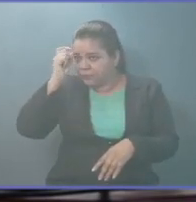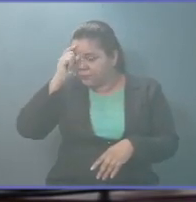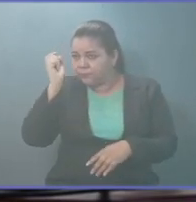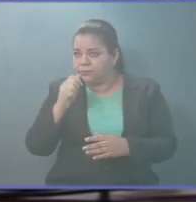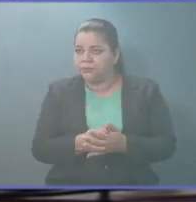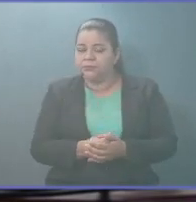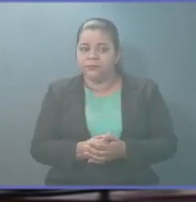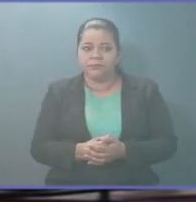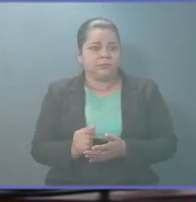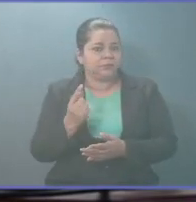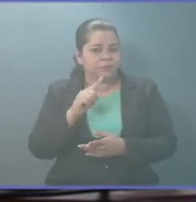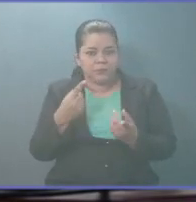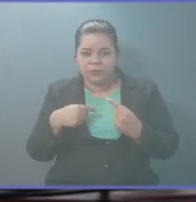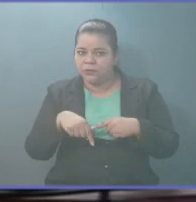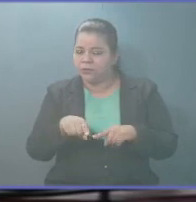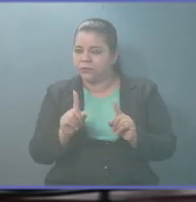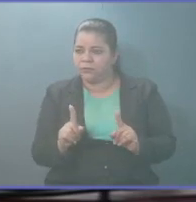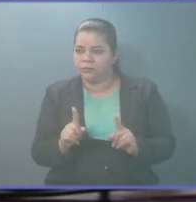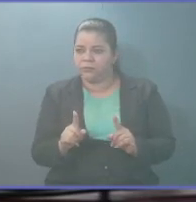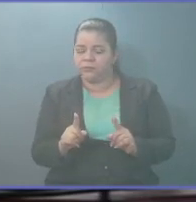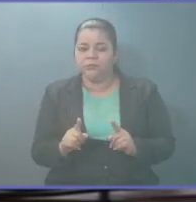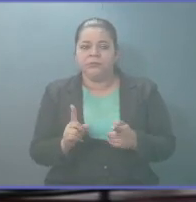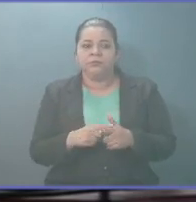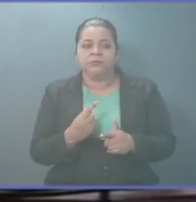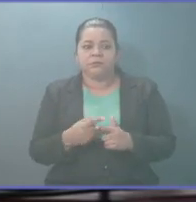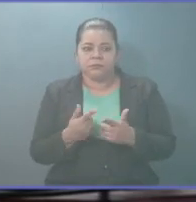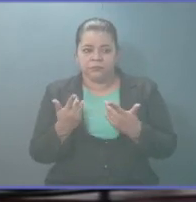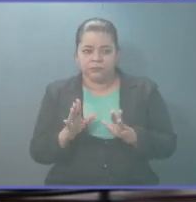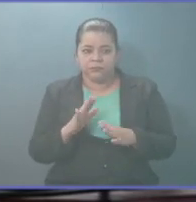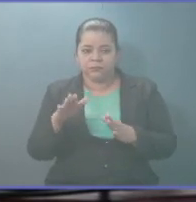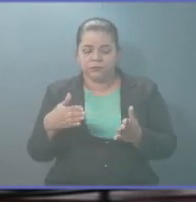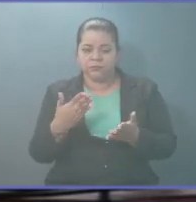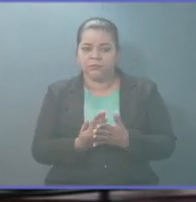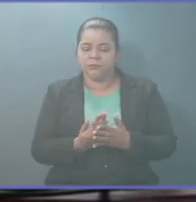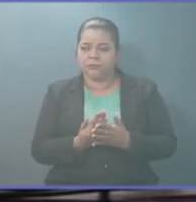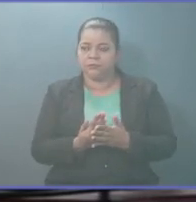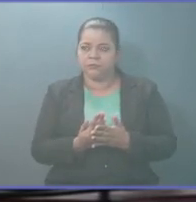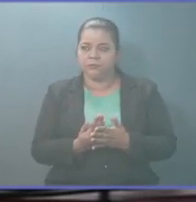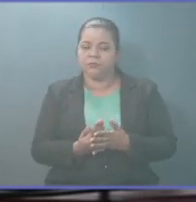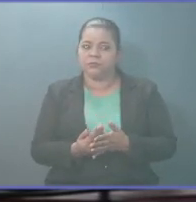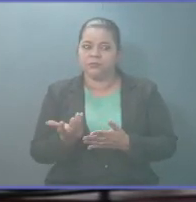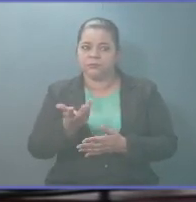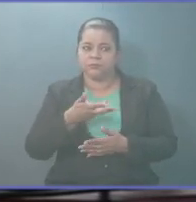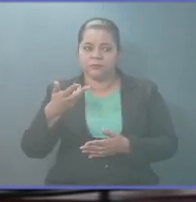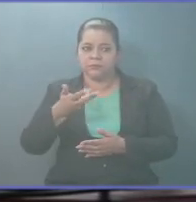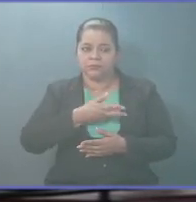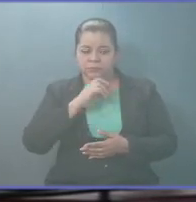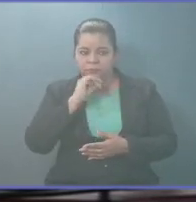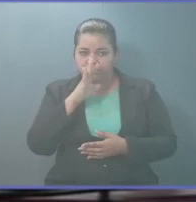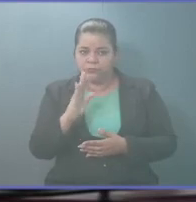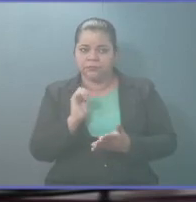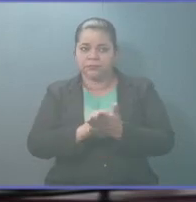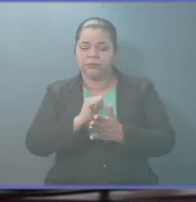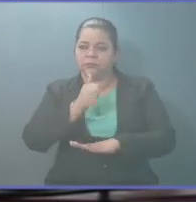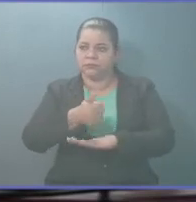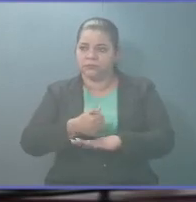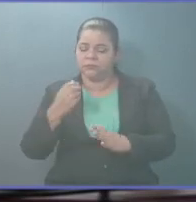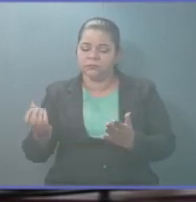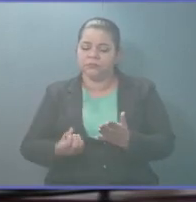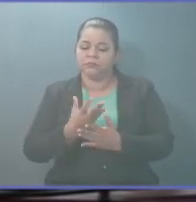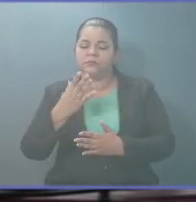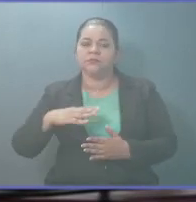es desestimatoria, pero eso es cuando es desfavorable al demandante, ¿verdad? Pero